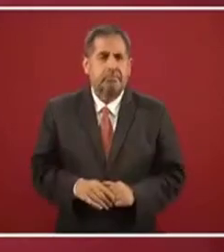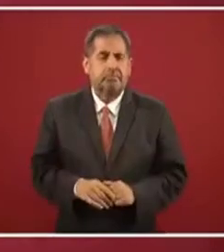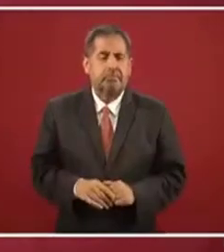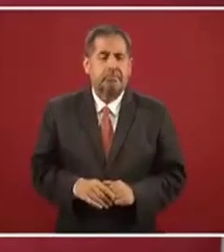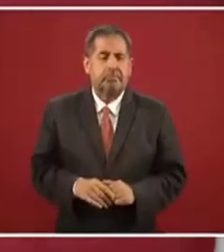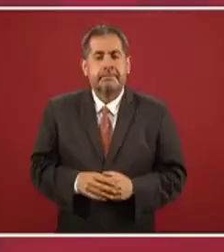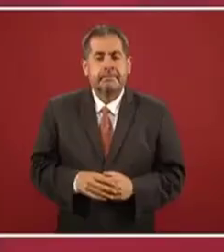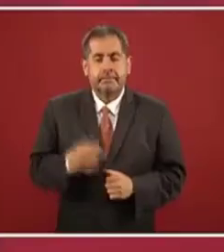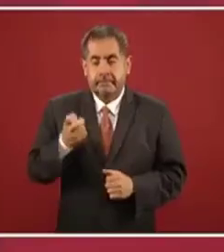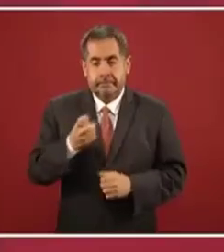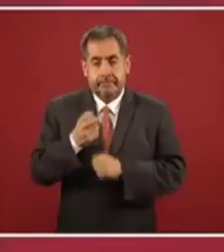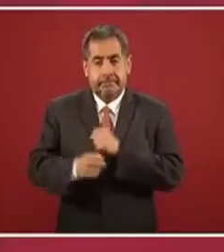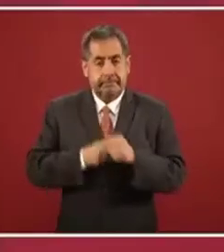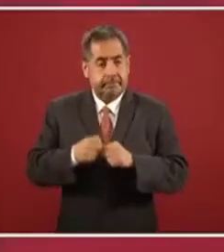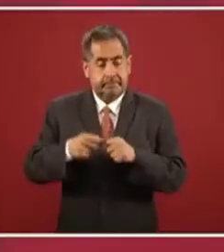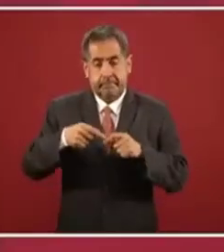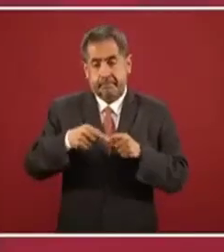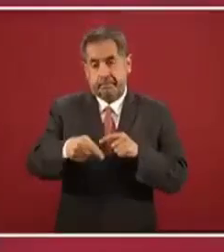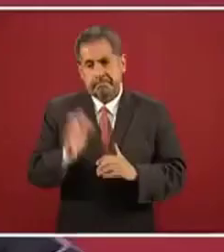todo este año.